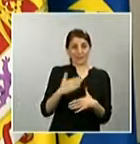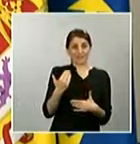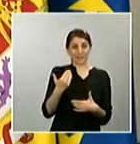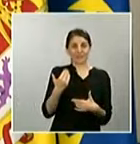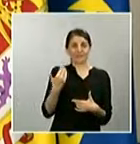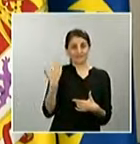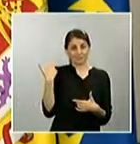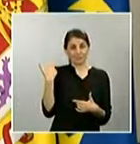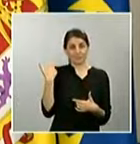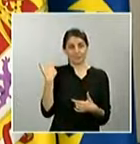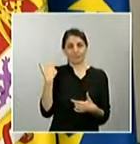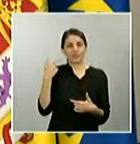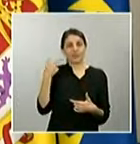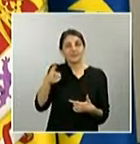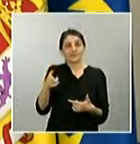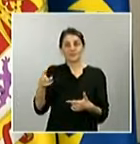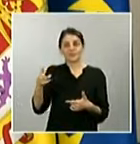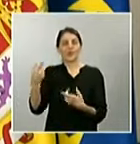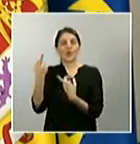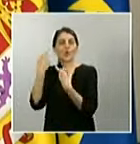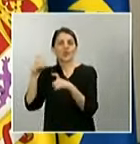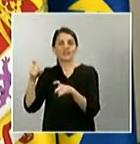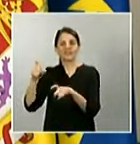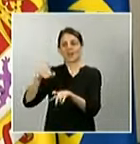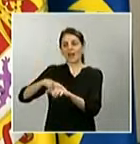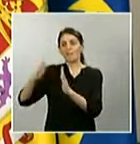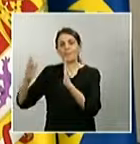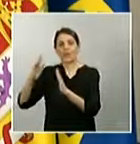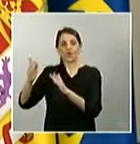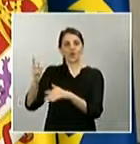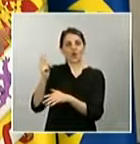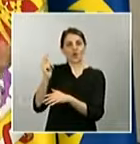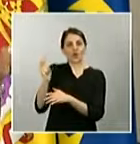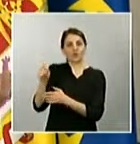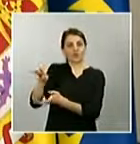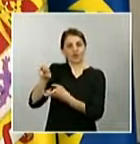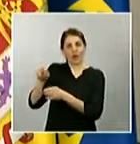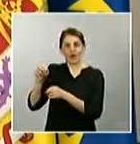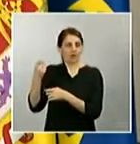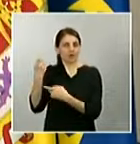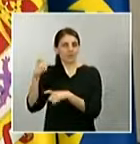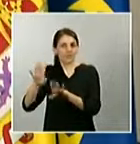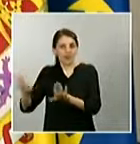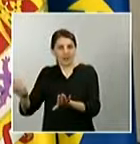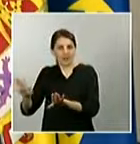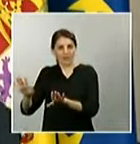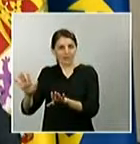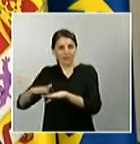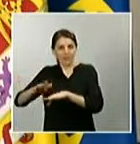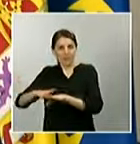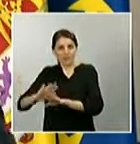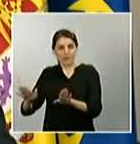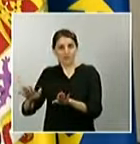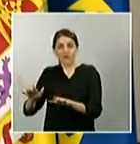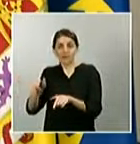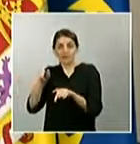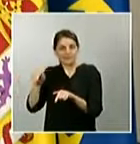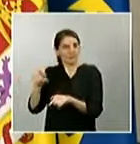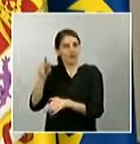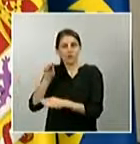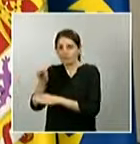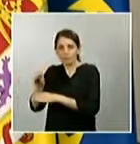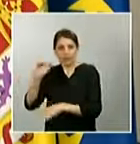sin necesidad de haber tenido ningún periodo de cotización esto es una medida que en la anterior crisis no existió con caídas parecidas